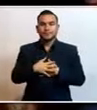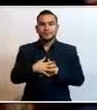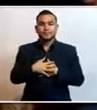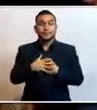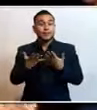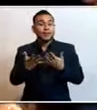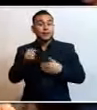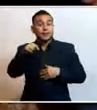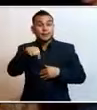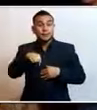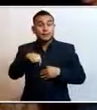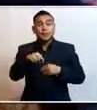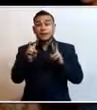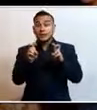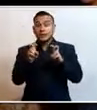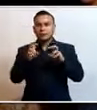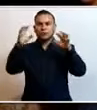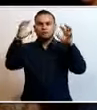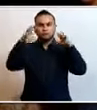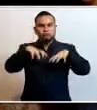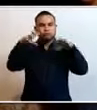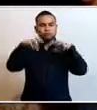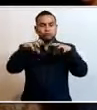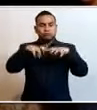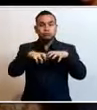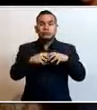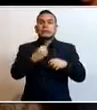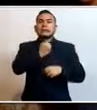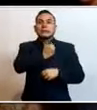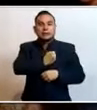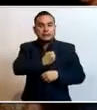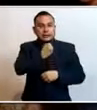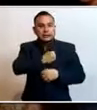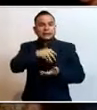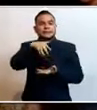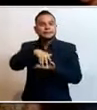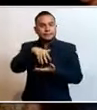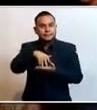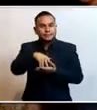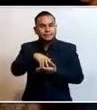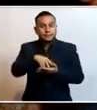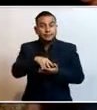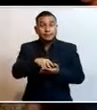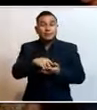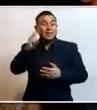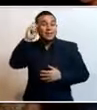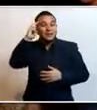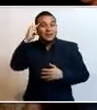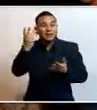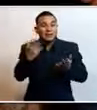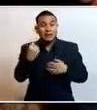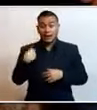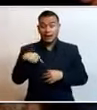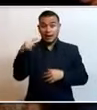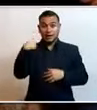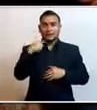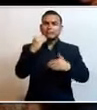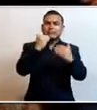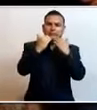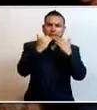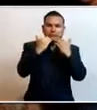Y ahora viene esto y nos golpea. Y aproximadamente, ayer hablábamos